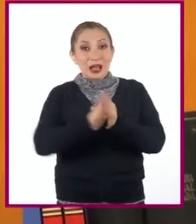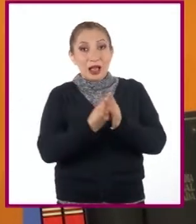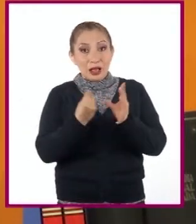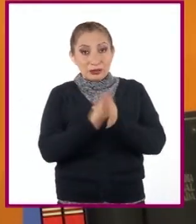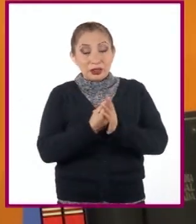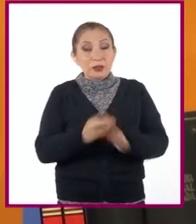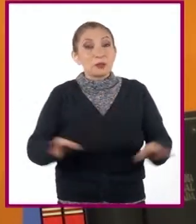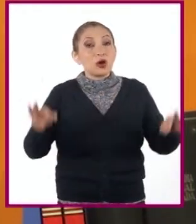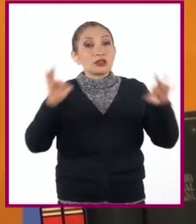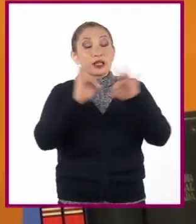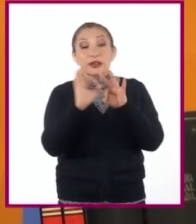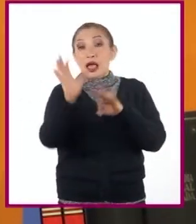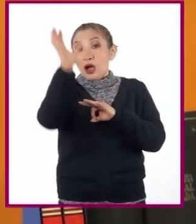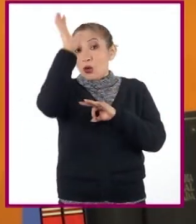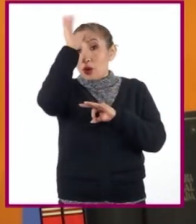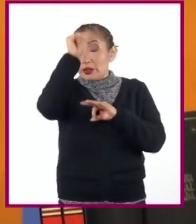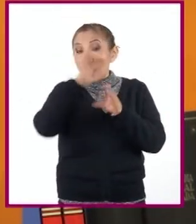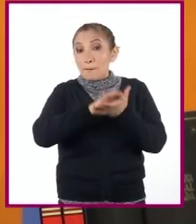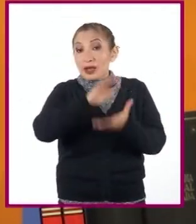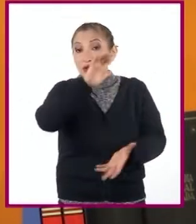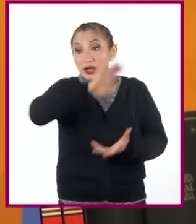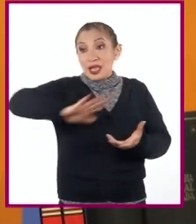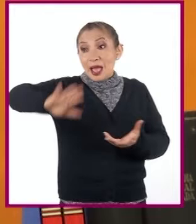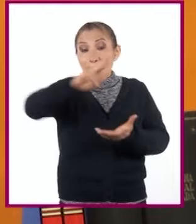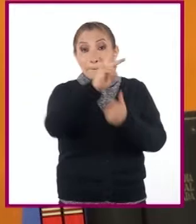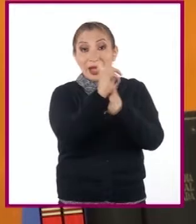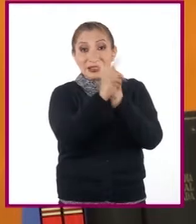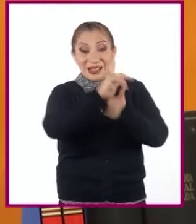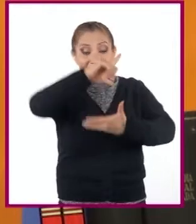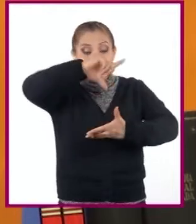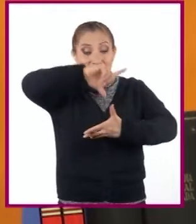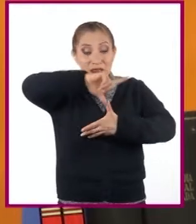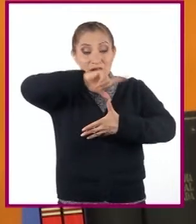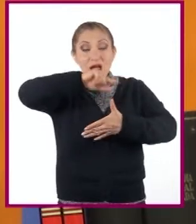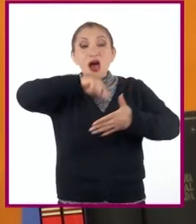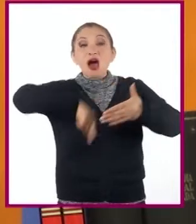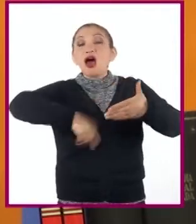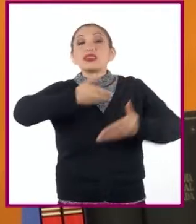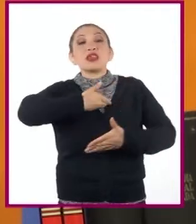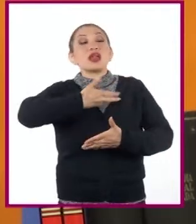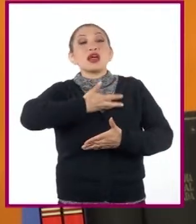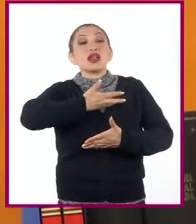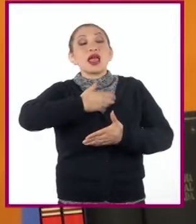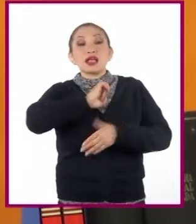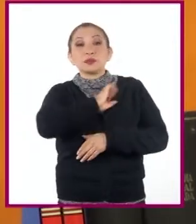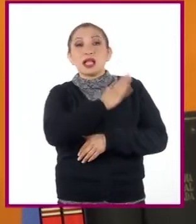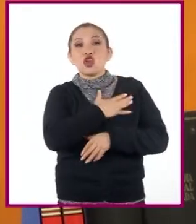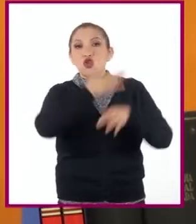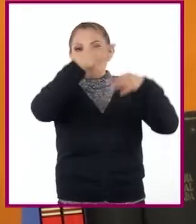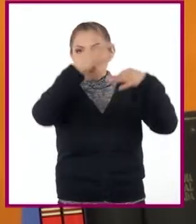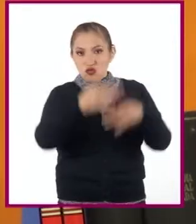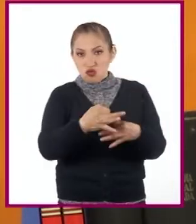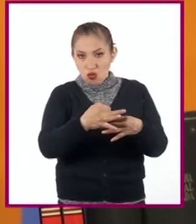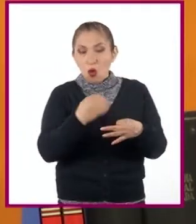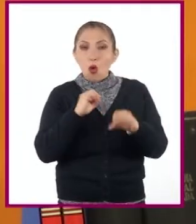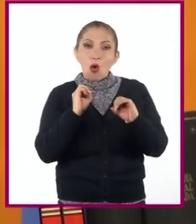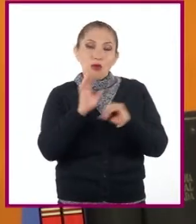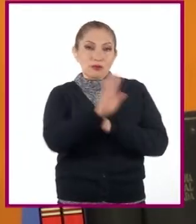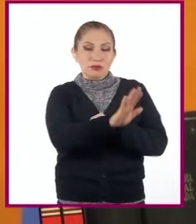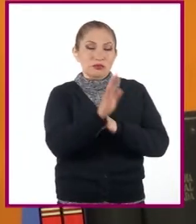será importante recordar que la mayoría de los países de Latinoamérica tienen el español como idioma oficial o